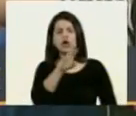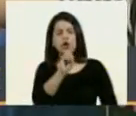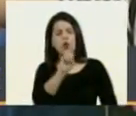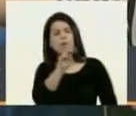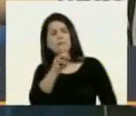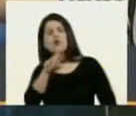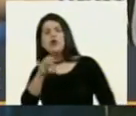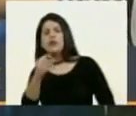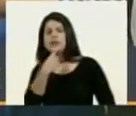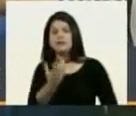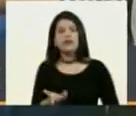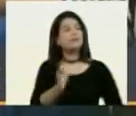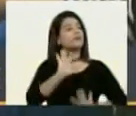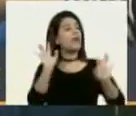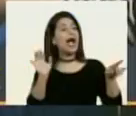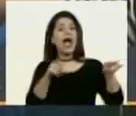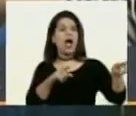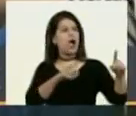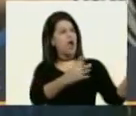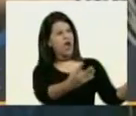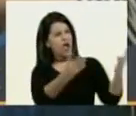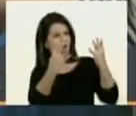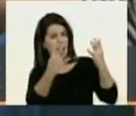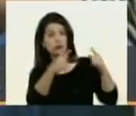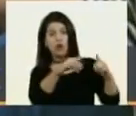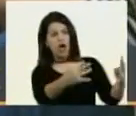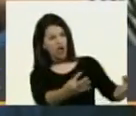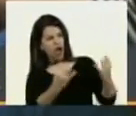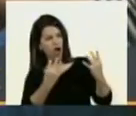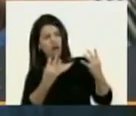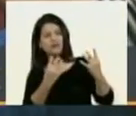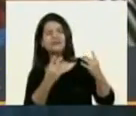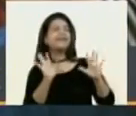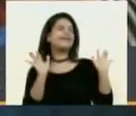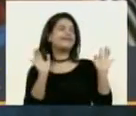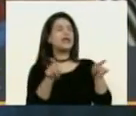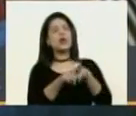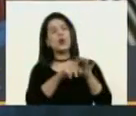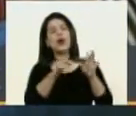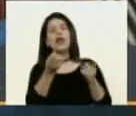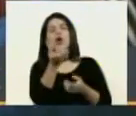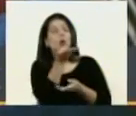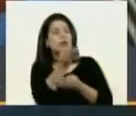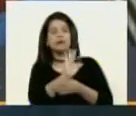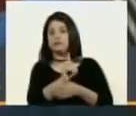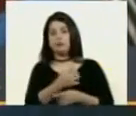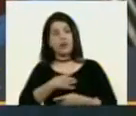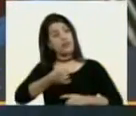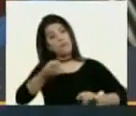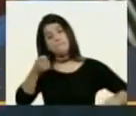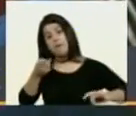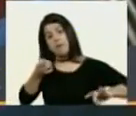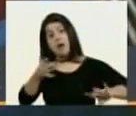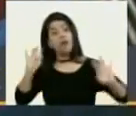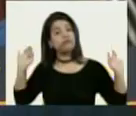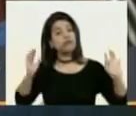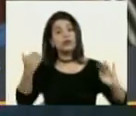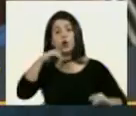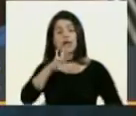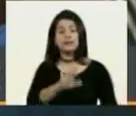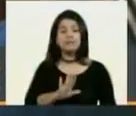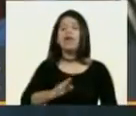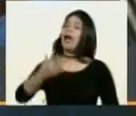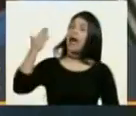no podrán ser recibidos con confetis y sempertina. Quien ataque una instalación militar serán recibidos con plomo. Esa es la doctrina de Rómulo Betancourt, el padre